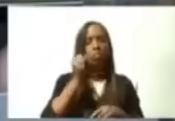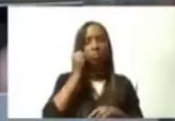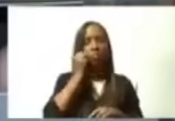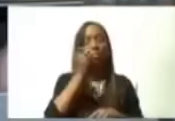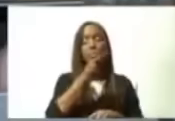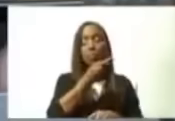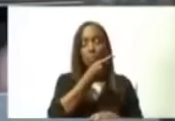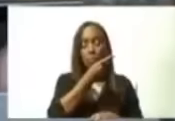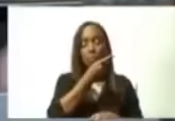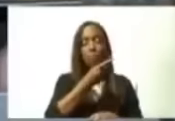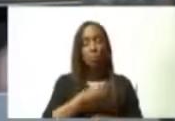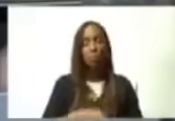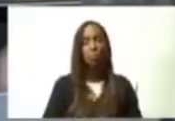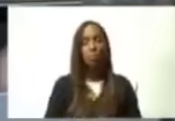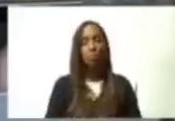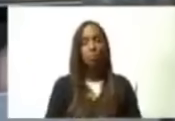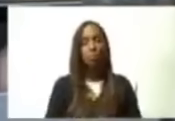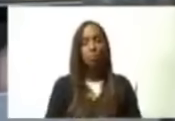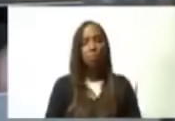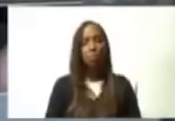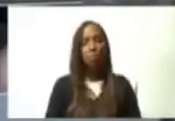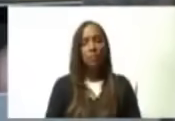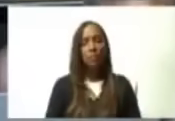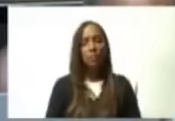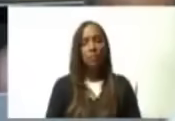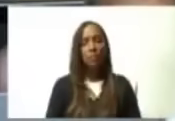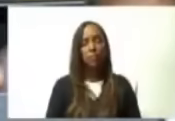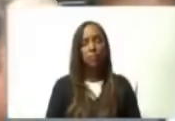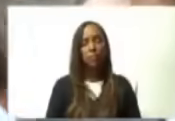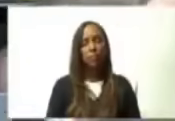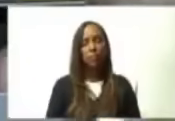honorable diputado. Yo considero